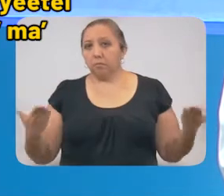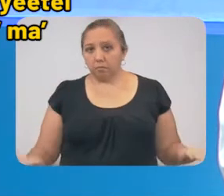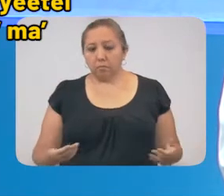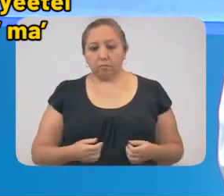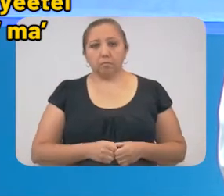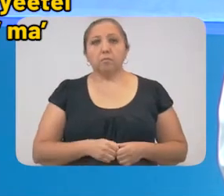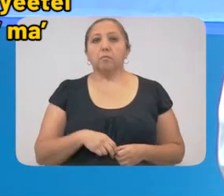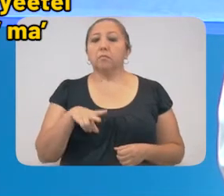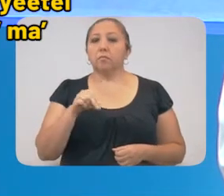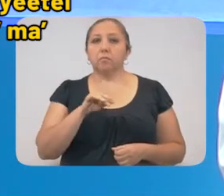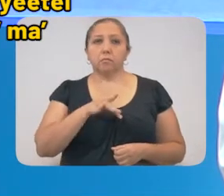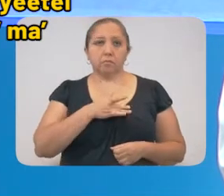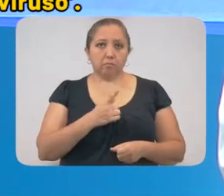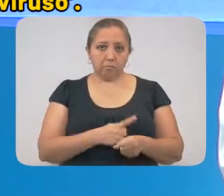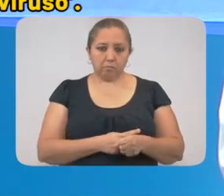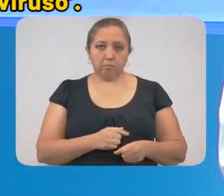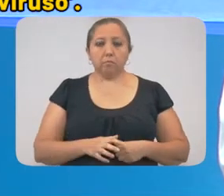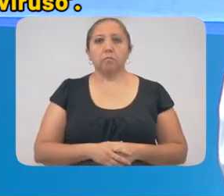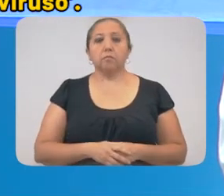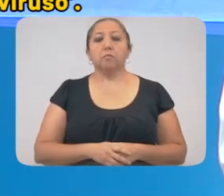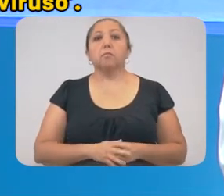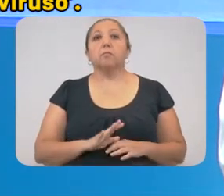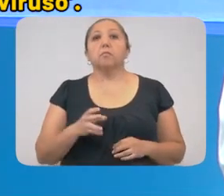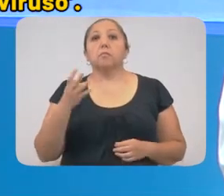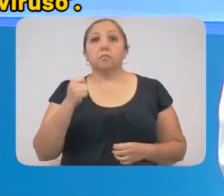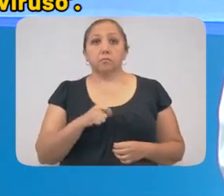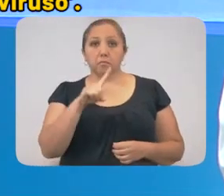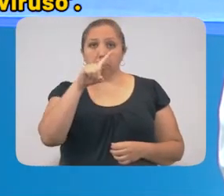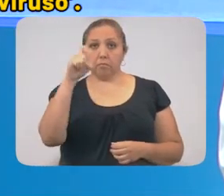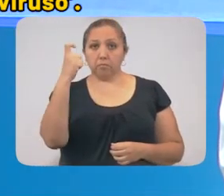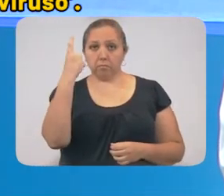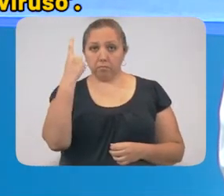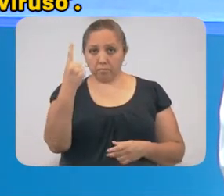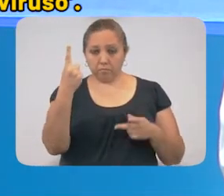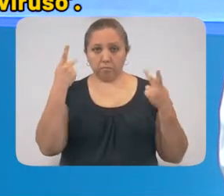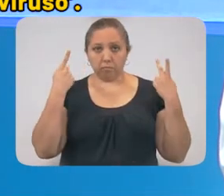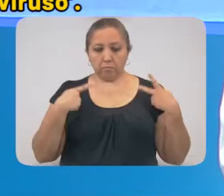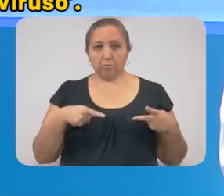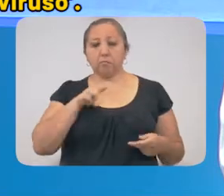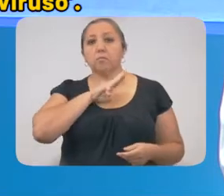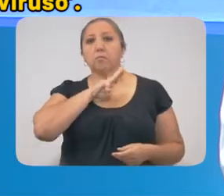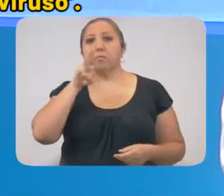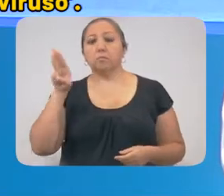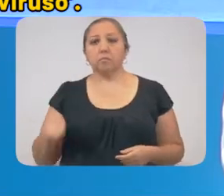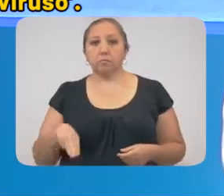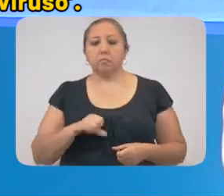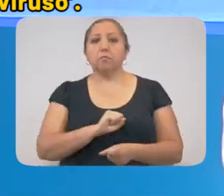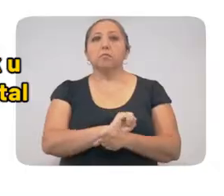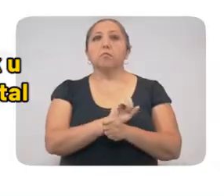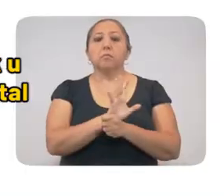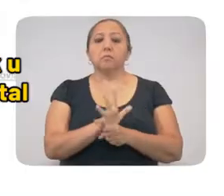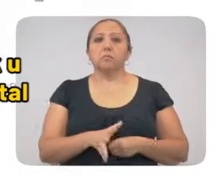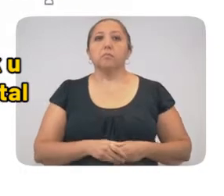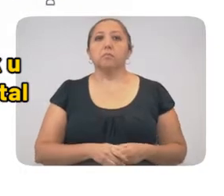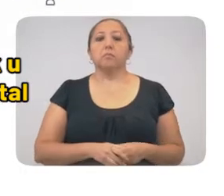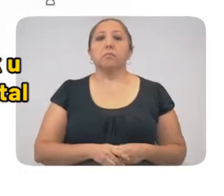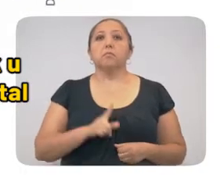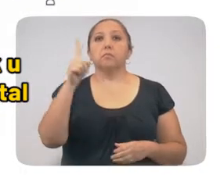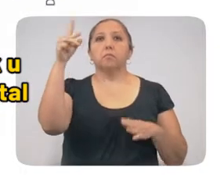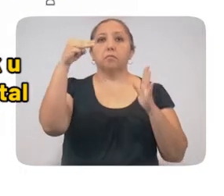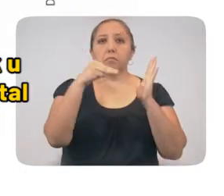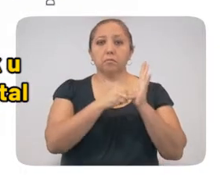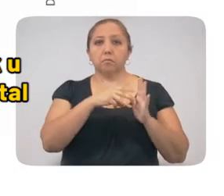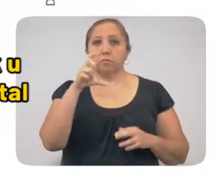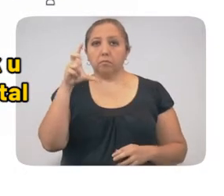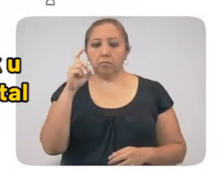se reportan asintomáticos. En total, son 101 las personas fallecidas a causa del coronavirus. De los